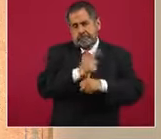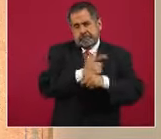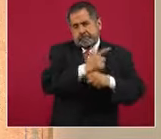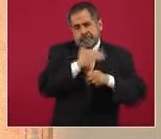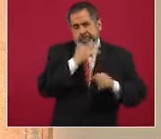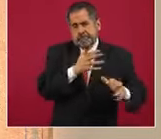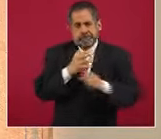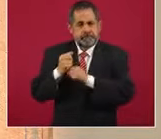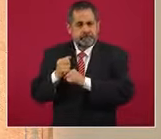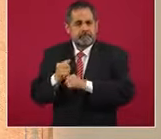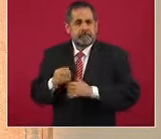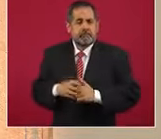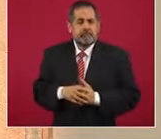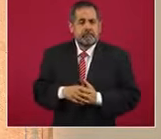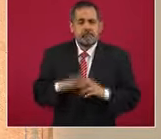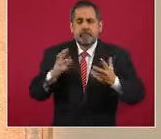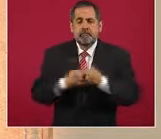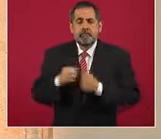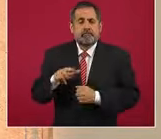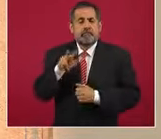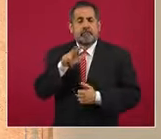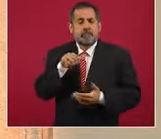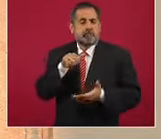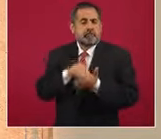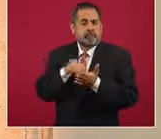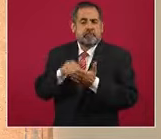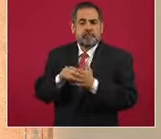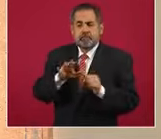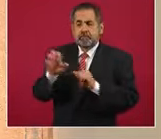de dólares asegurados, son